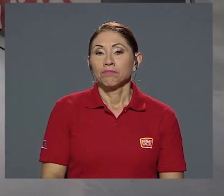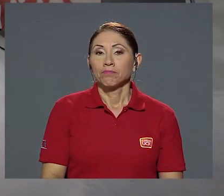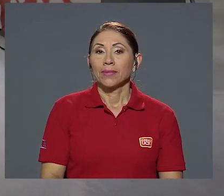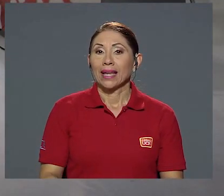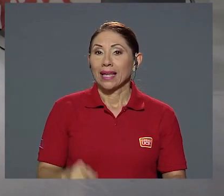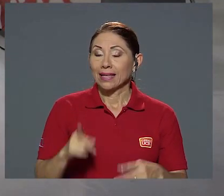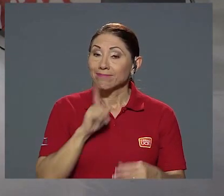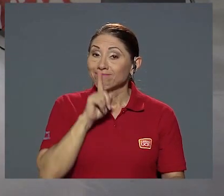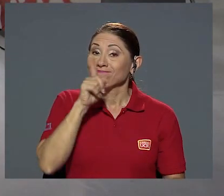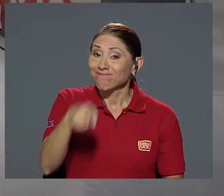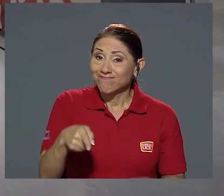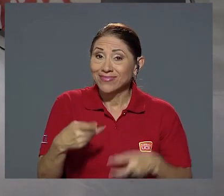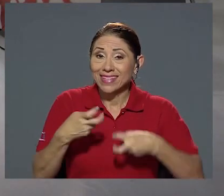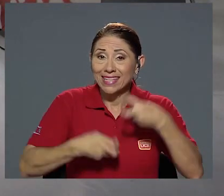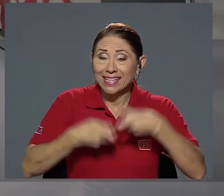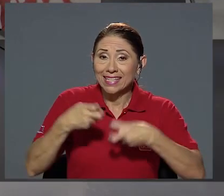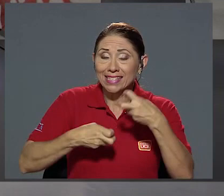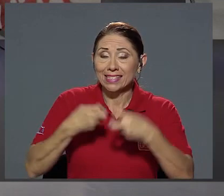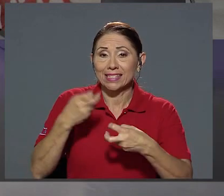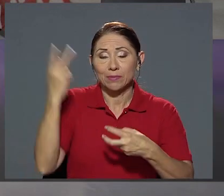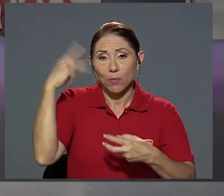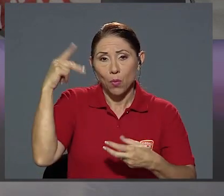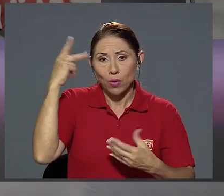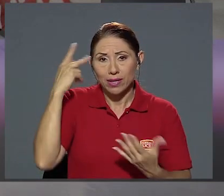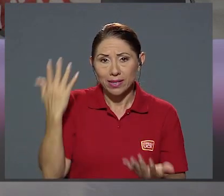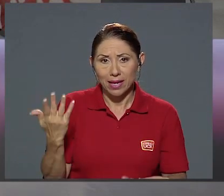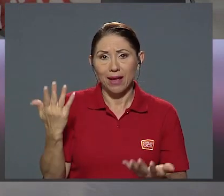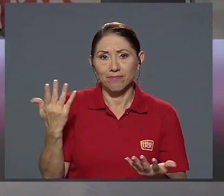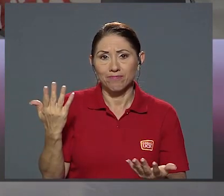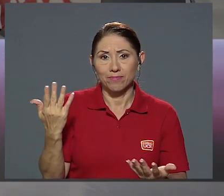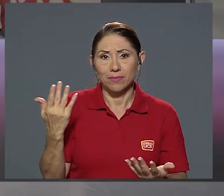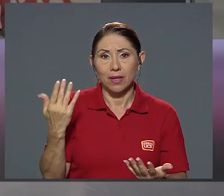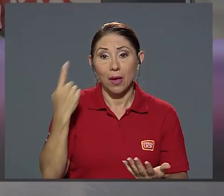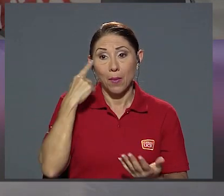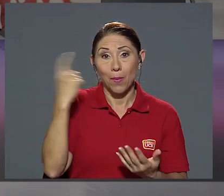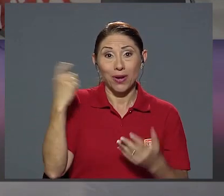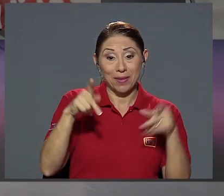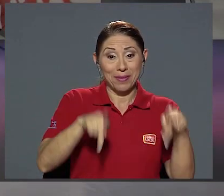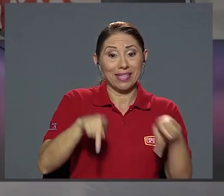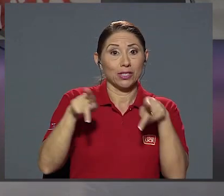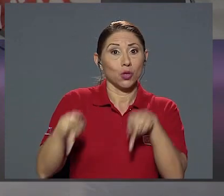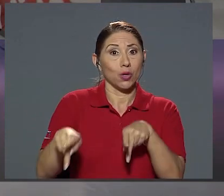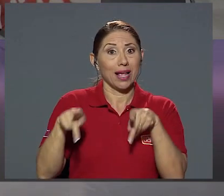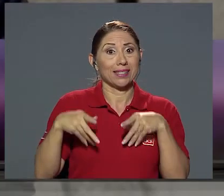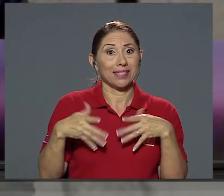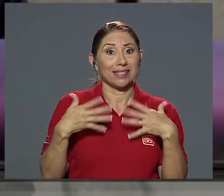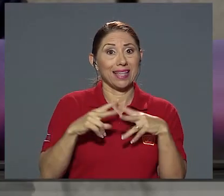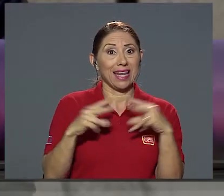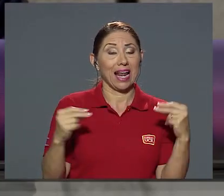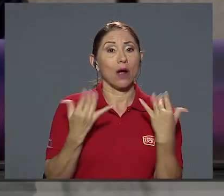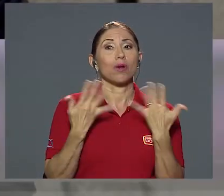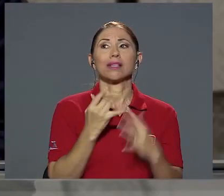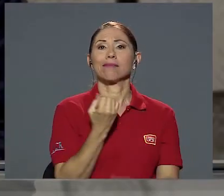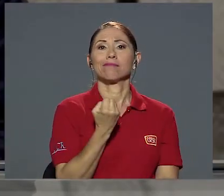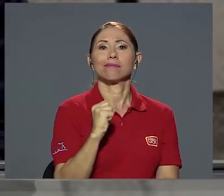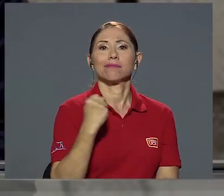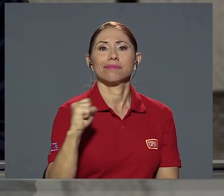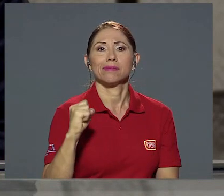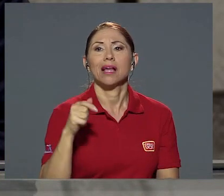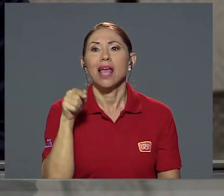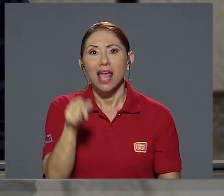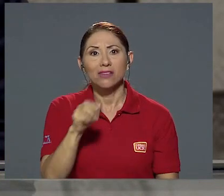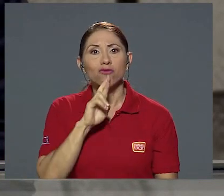la crisis política por la resistencia ciudadana que se vive en Nicaragua ya está teniendo un